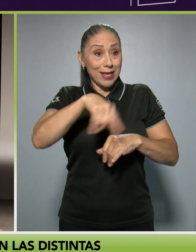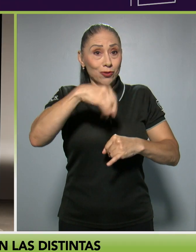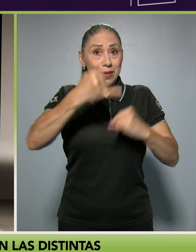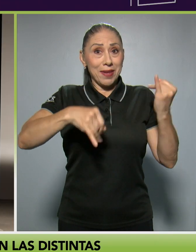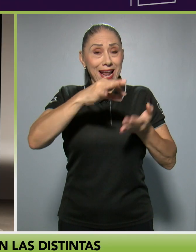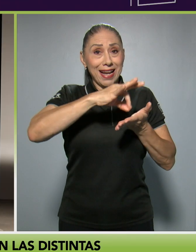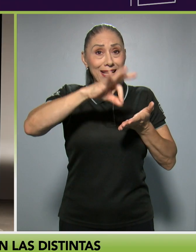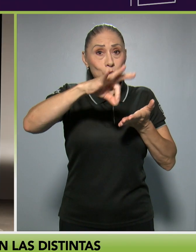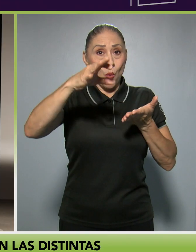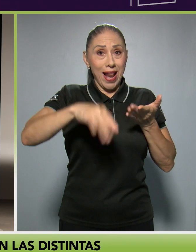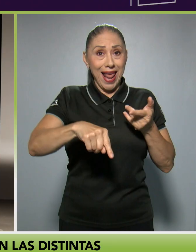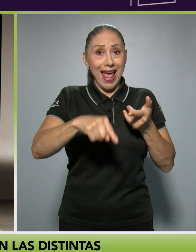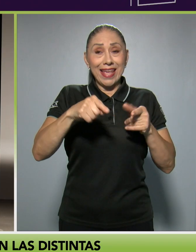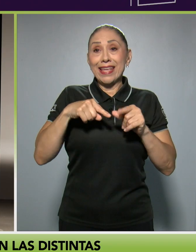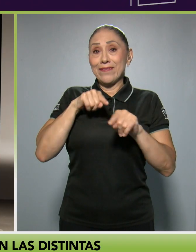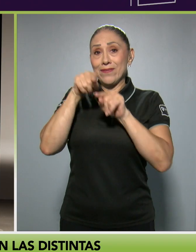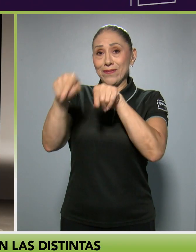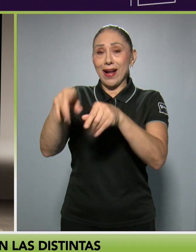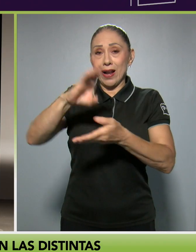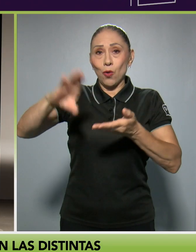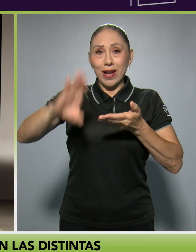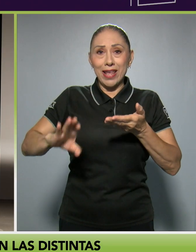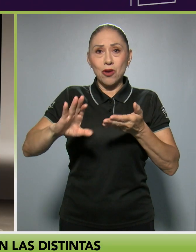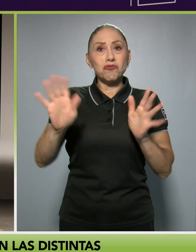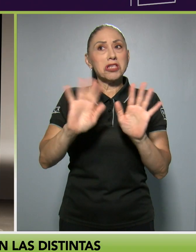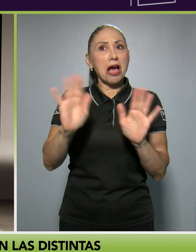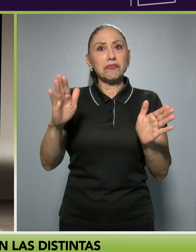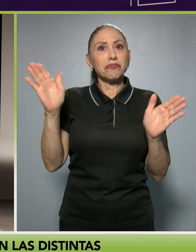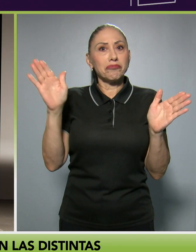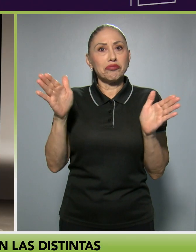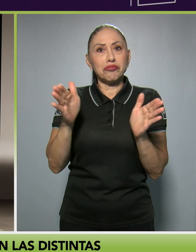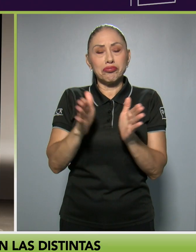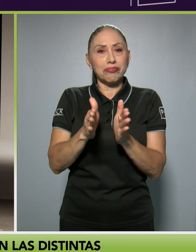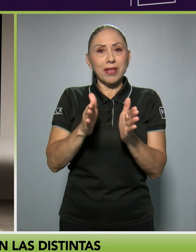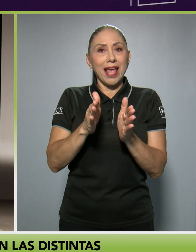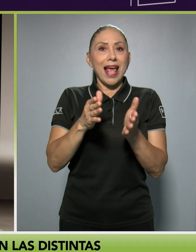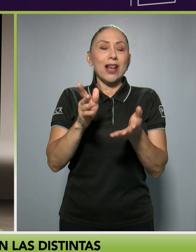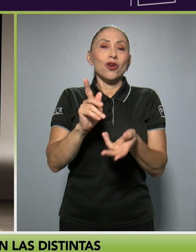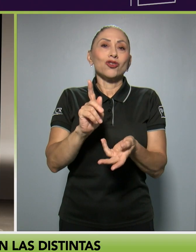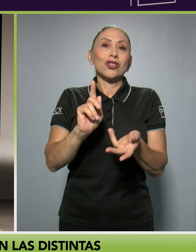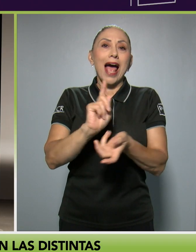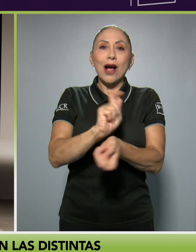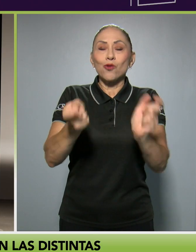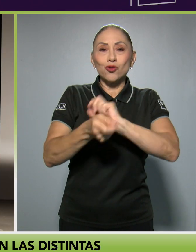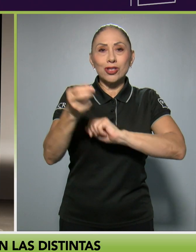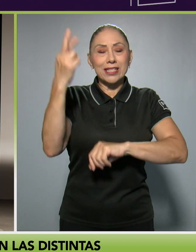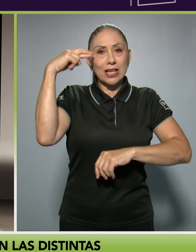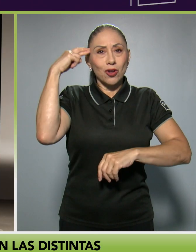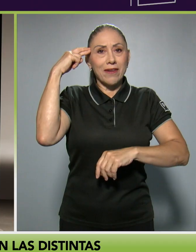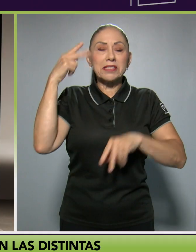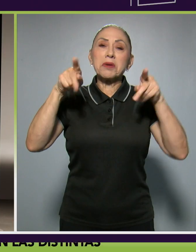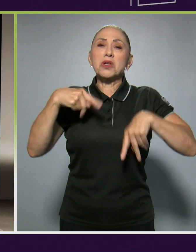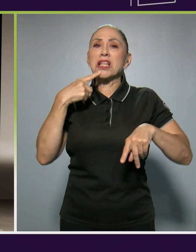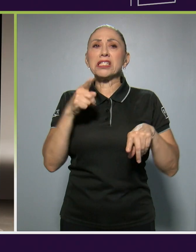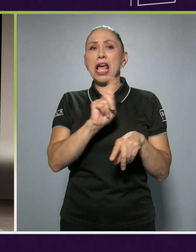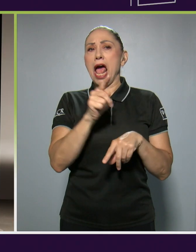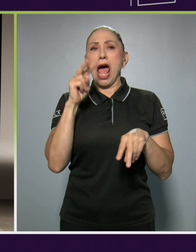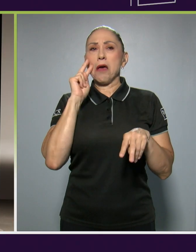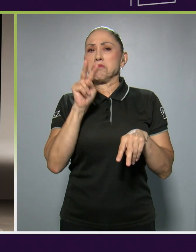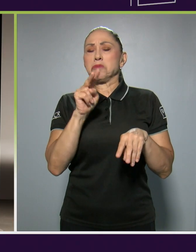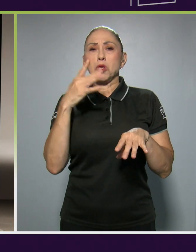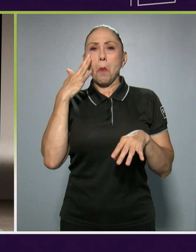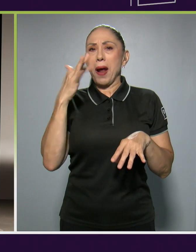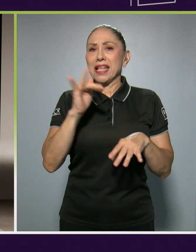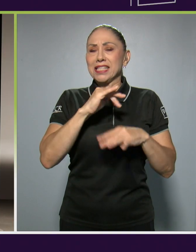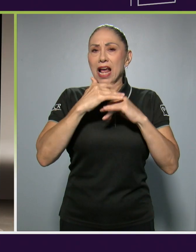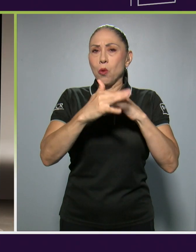van perdiendo esos ajustes razonables, en el sentido de que no parecemos autistas o simplemente dicen no tenemos nada,